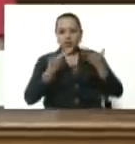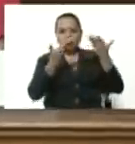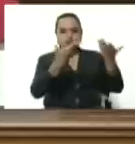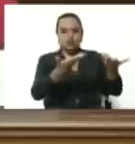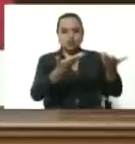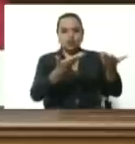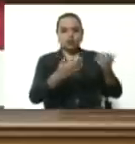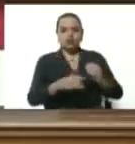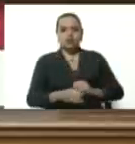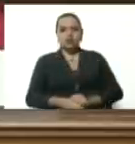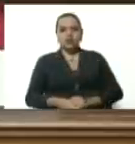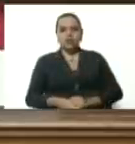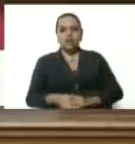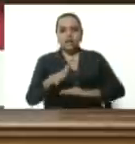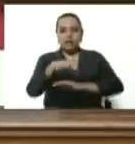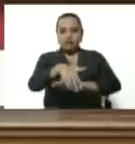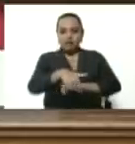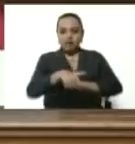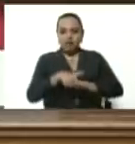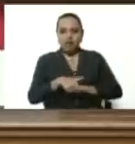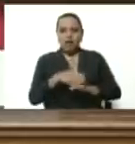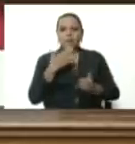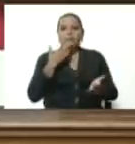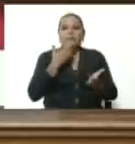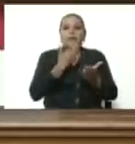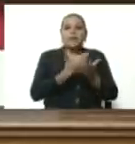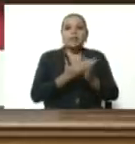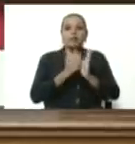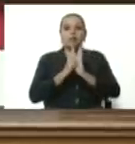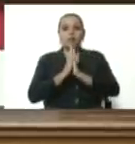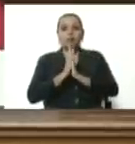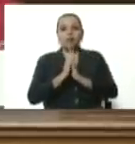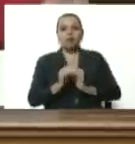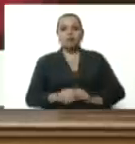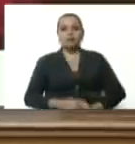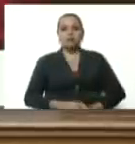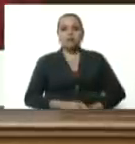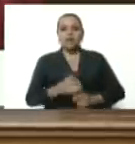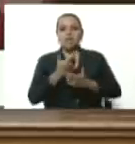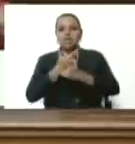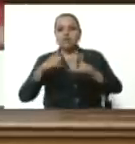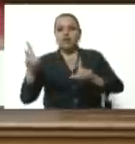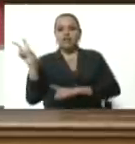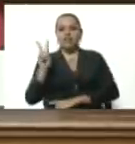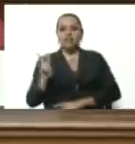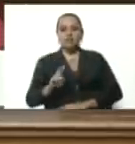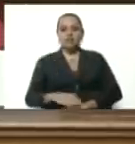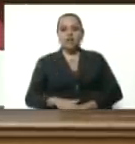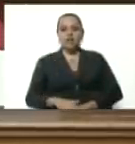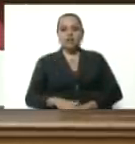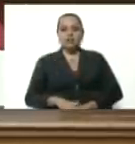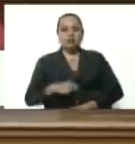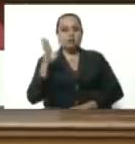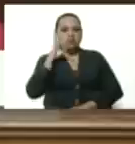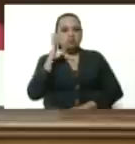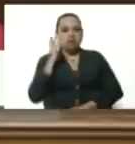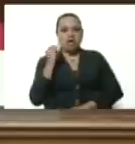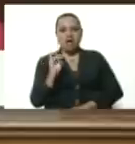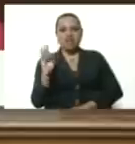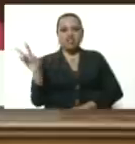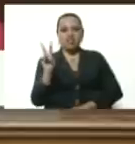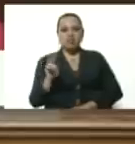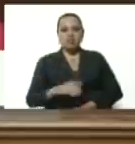Inglaterra, donde le pedían que liberara a Venezuela de la peste que gobernaba Venezuela, que eran